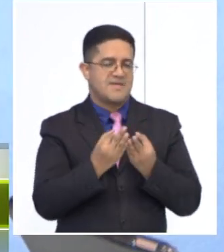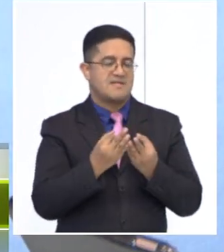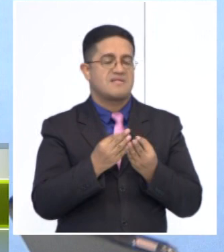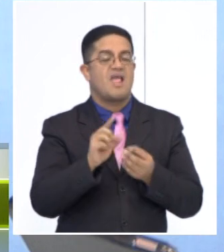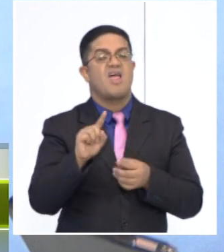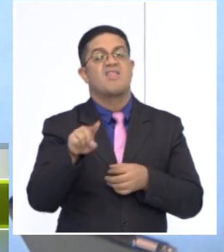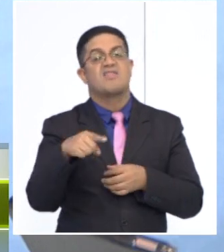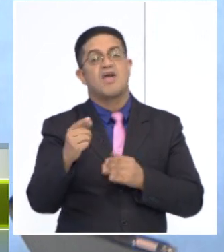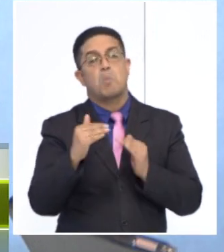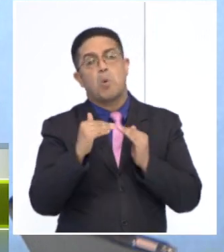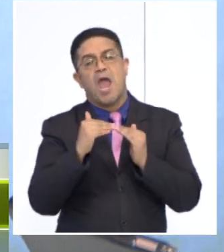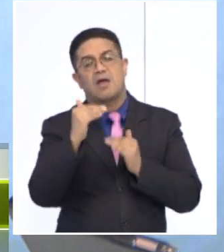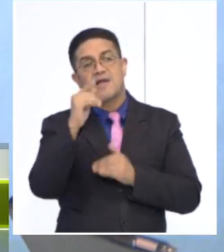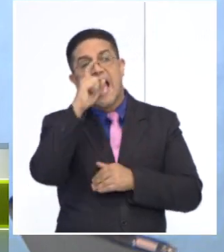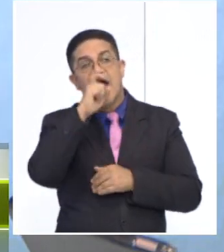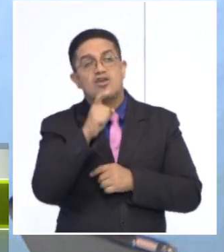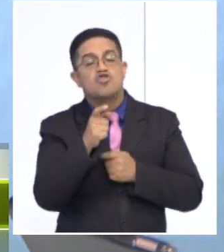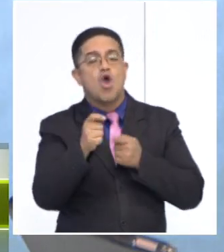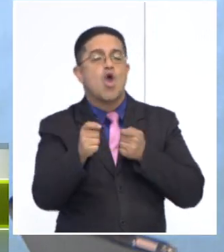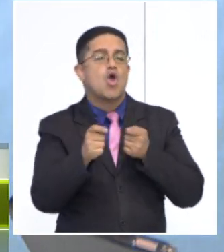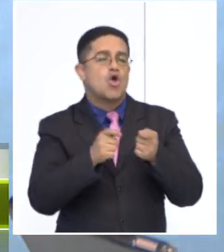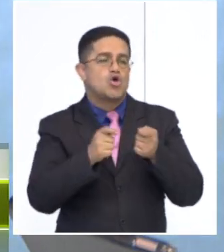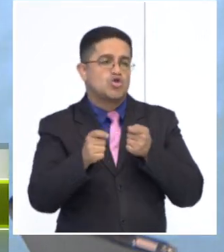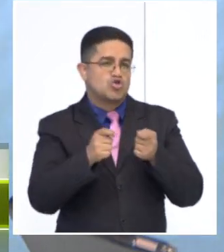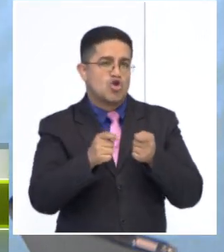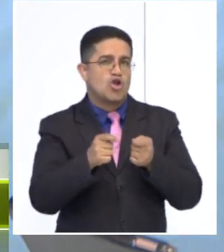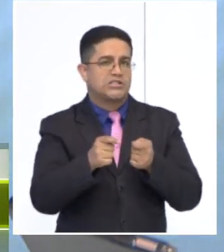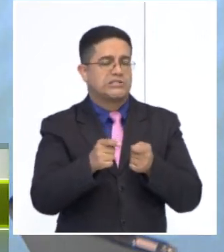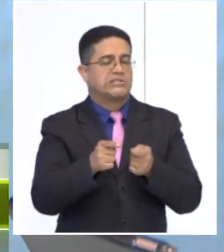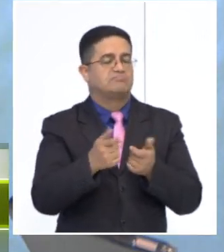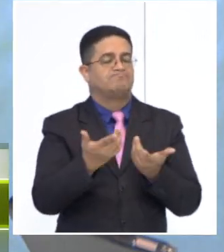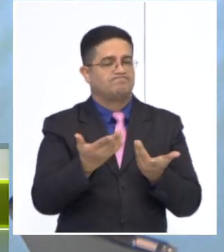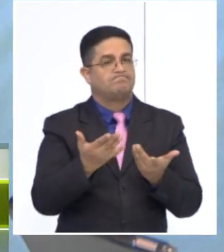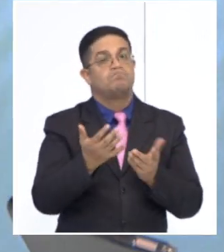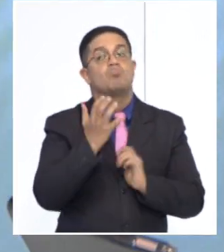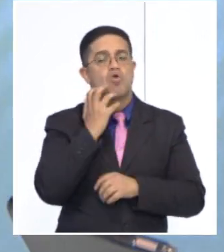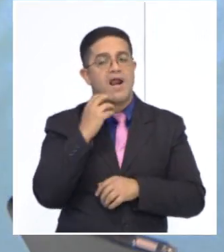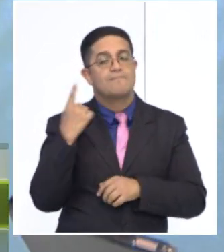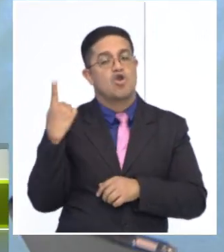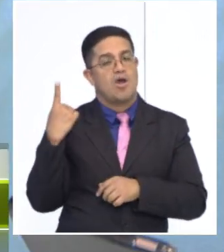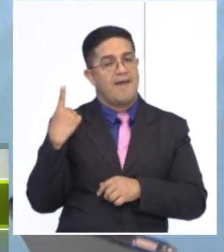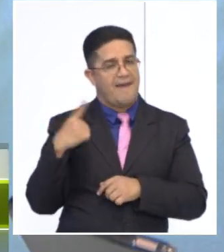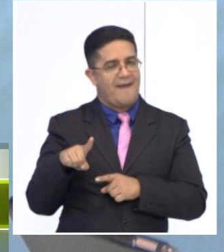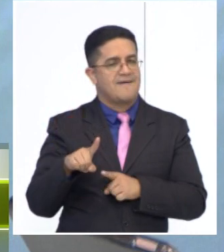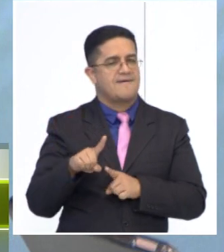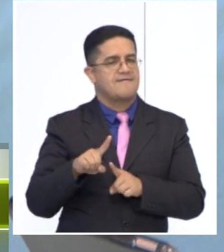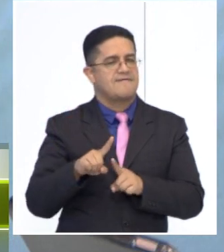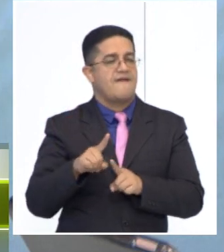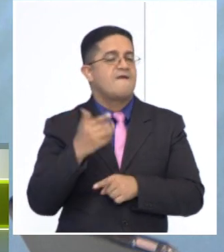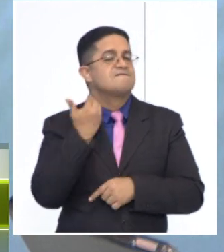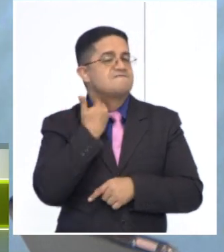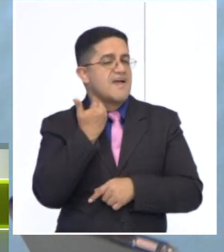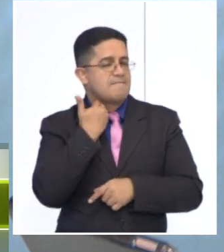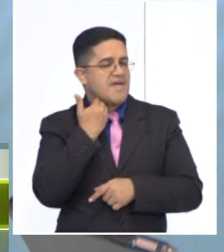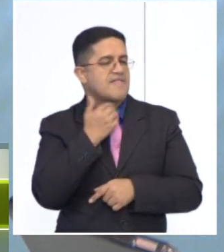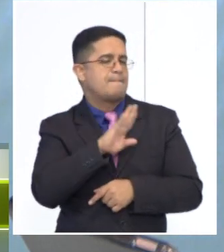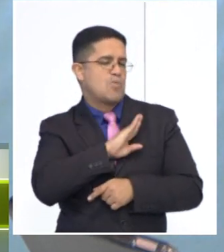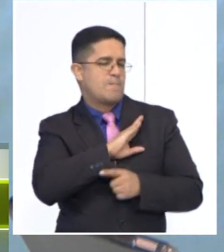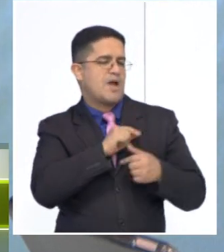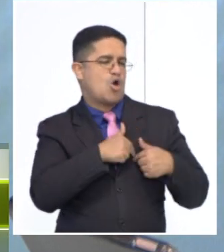cierta edad, pues el control debe ser un poco más estricto, sobre todo si hay asociadas otras enfermedades desde el punto de vista